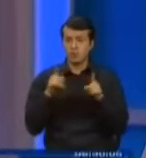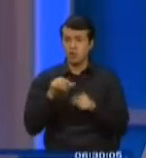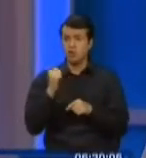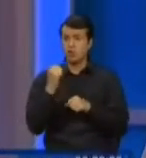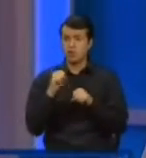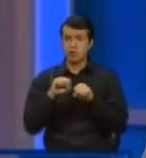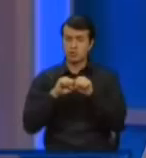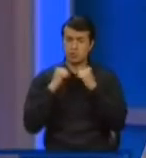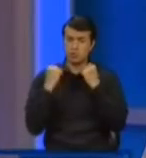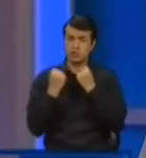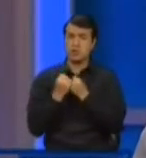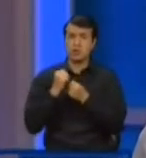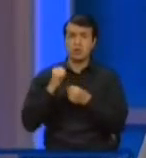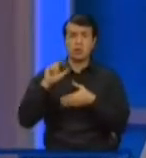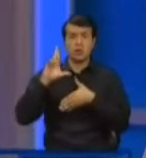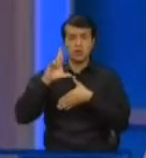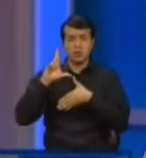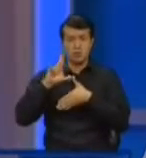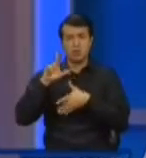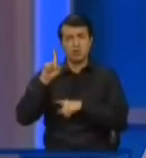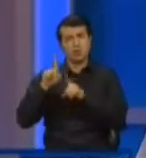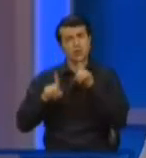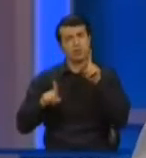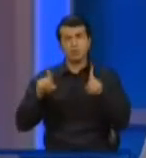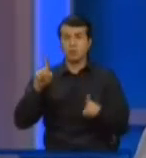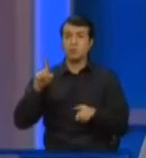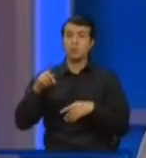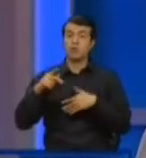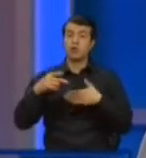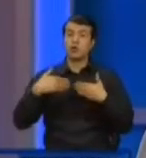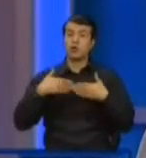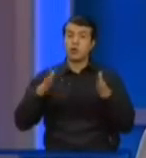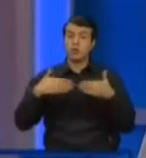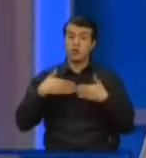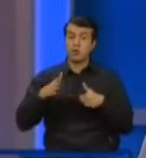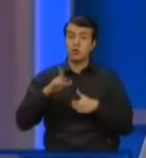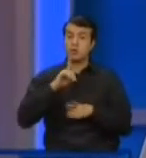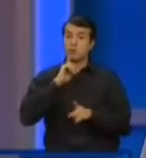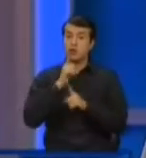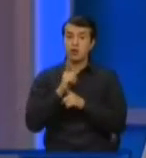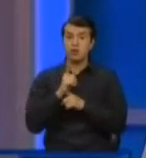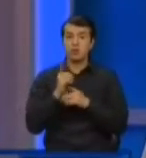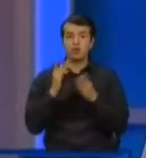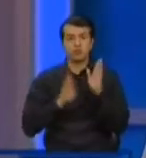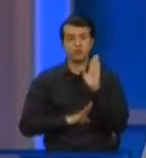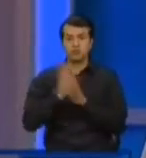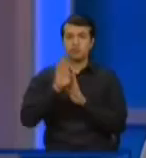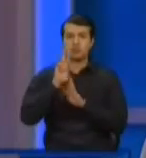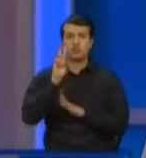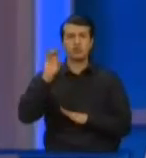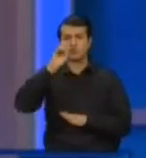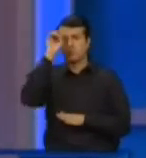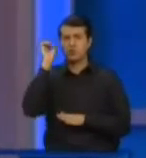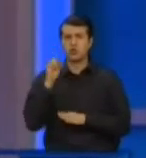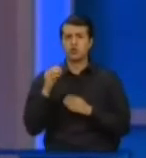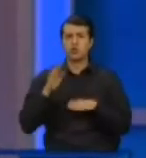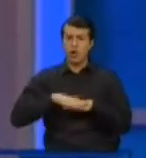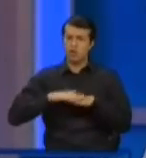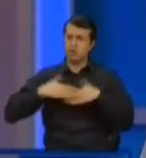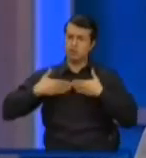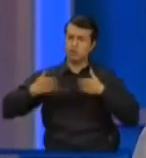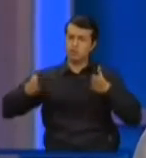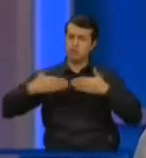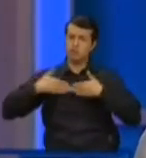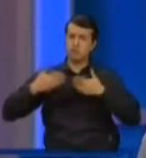de sociedades latinoamericanas, con un par de excepciones, Panamá, en donde la inversión por el canal le ha hecho crecer al 6% este año en forma